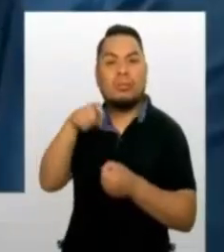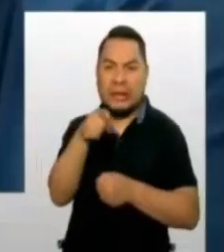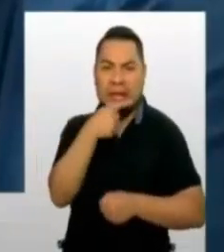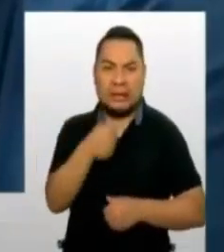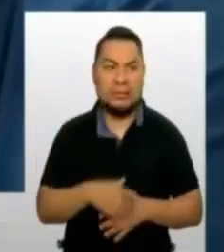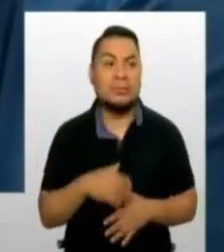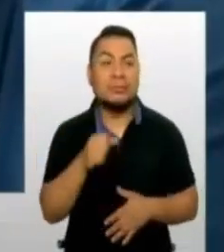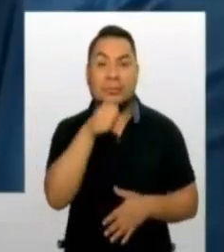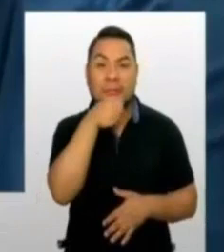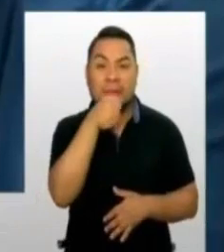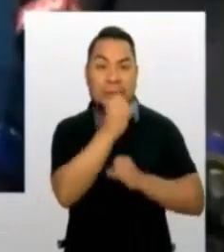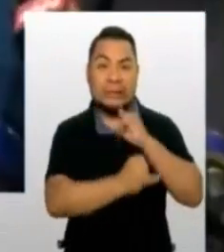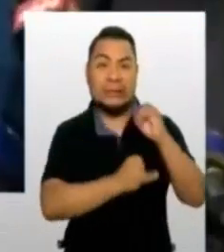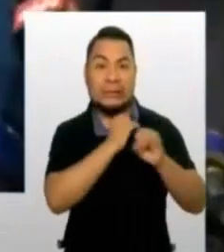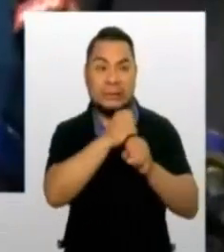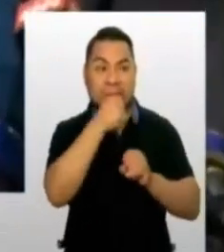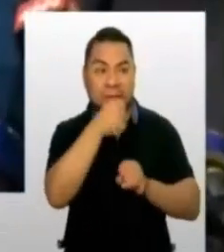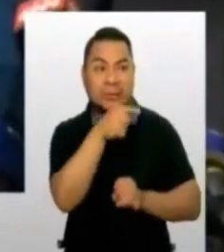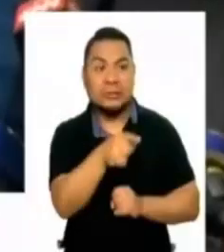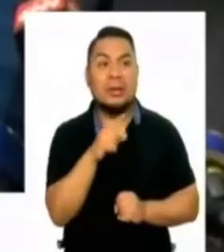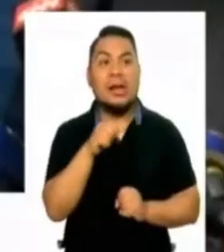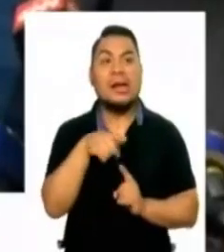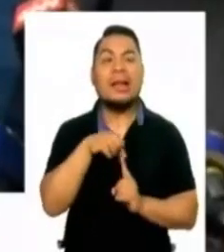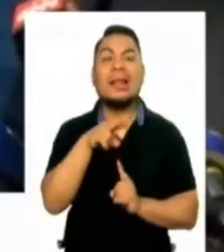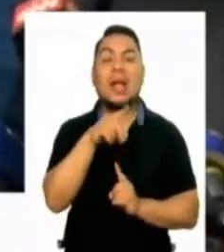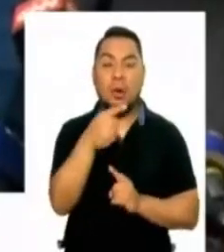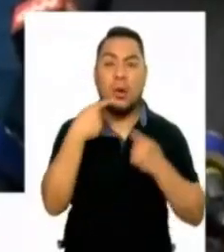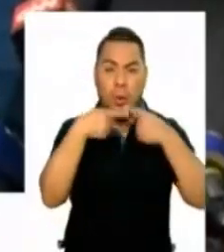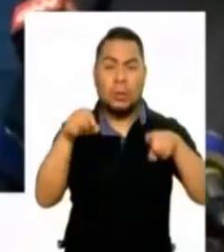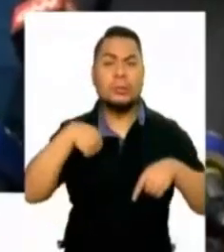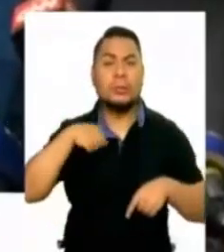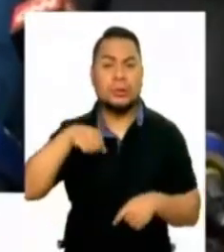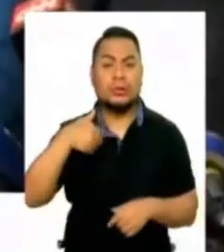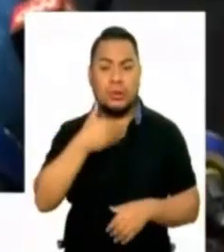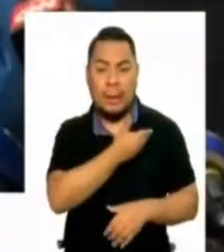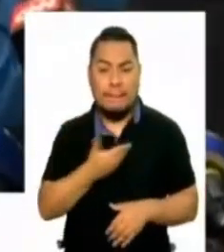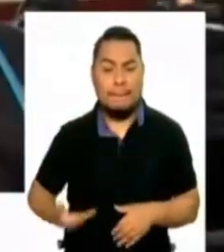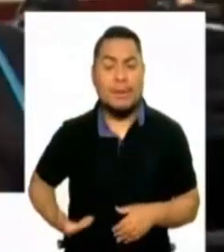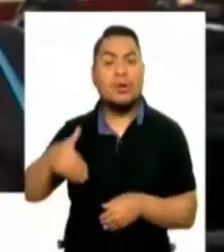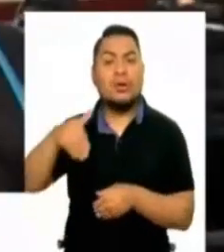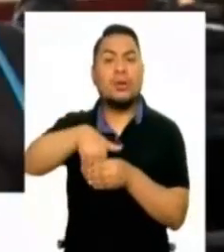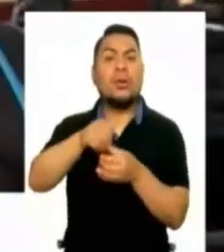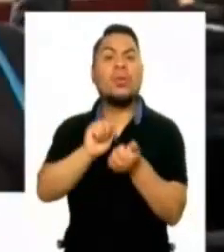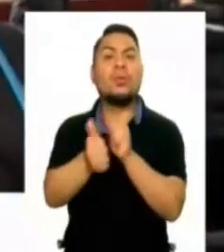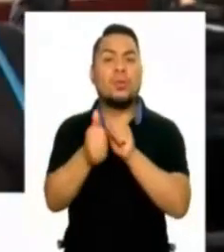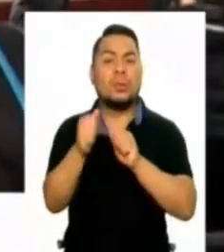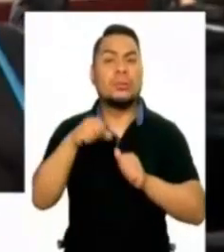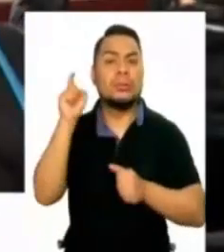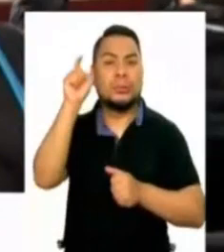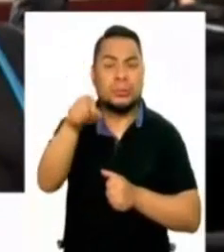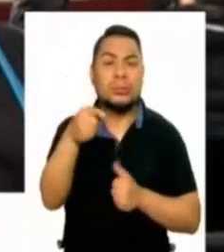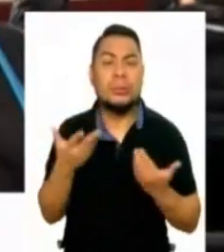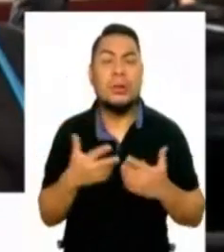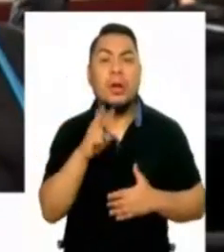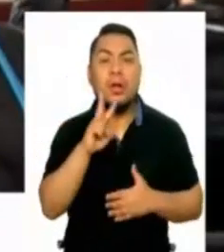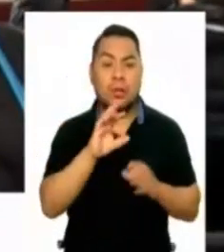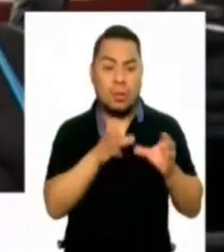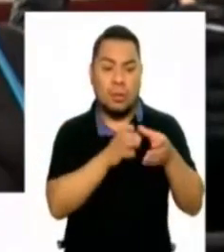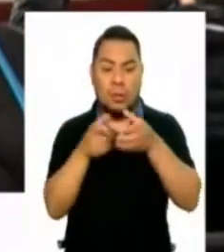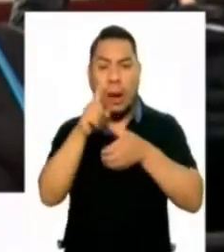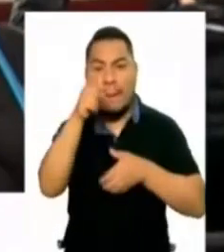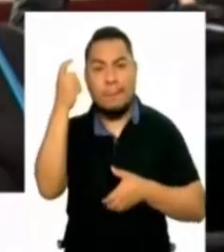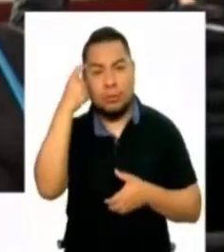Bueno amigos, y así estaría pensando Antauro Humala para presentarse a los nuevos comicios electorales para